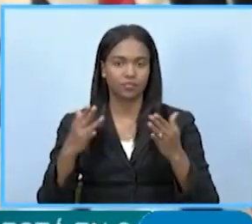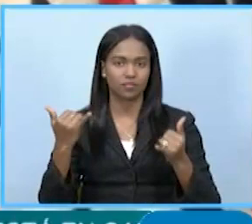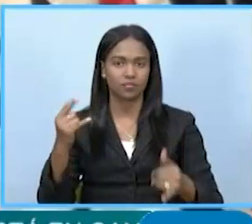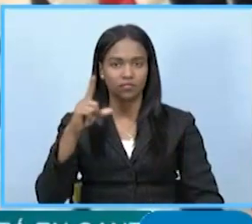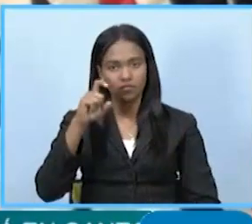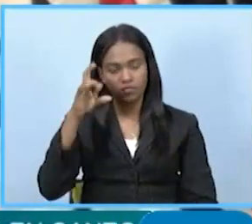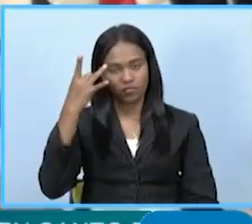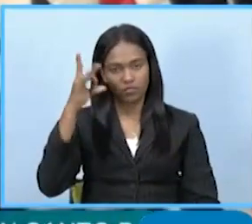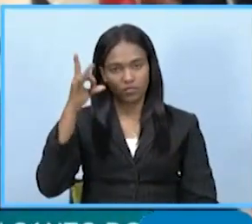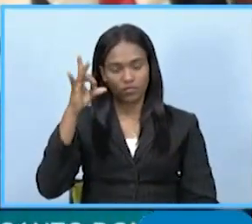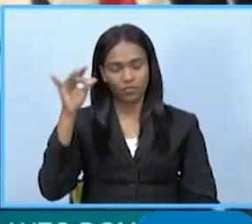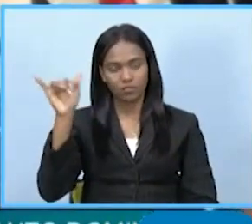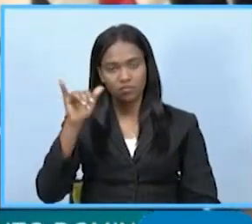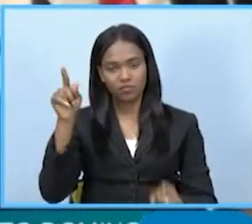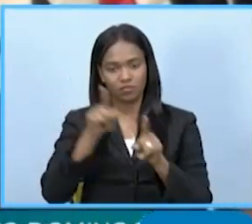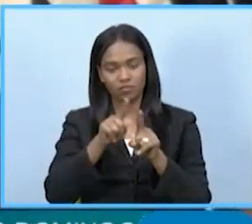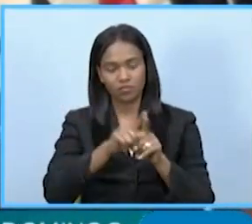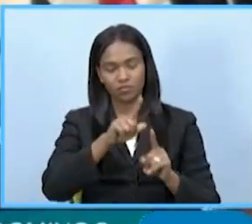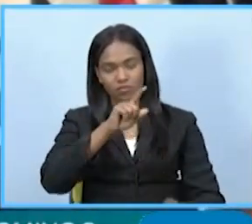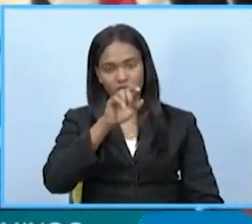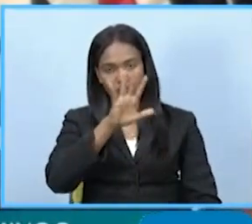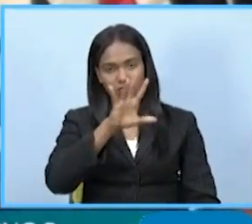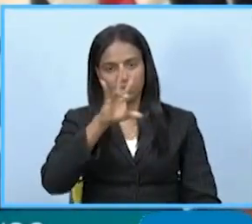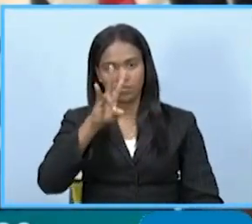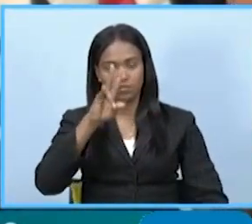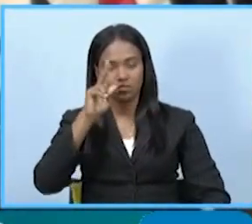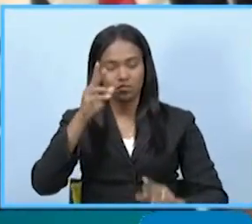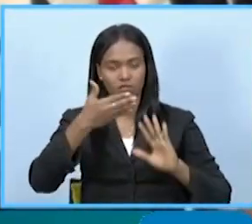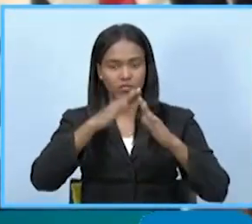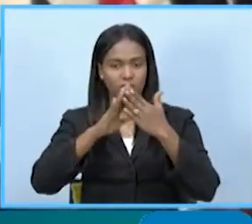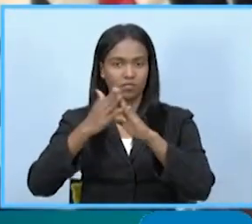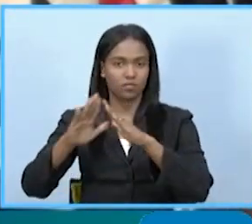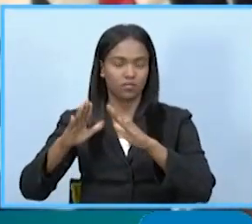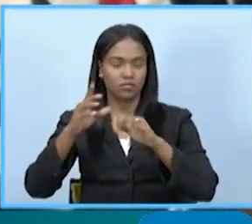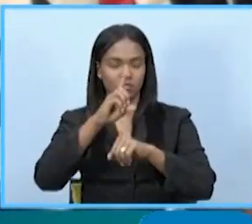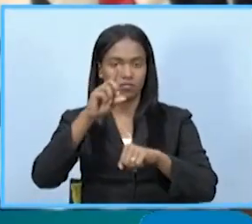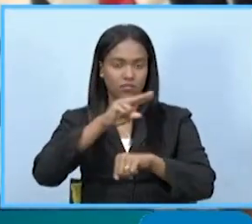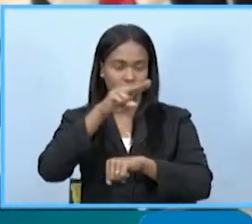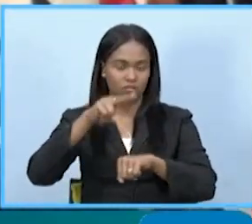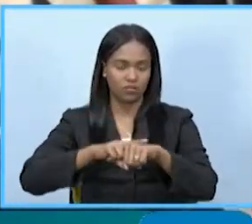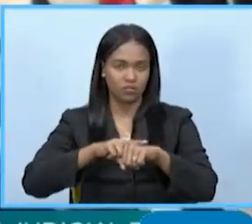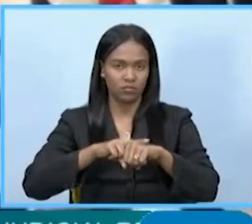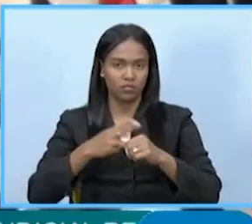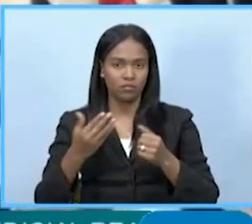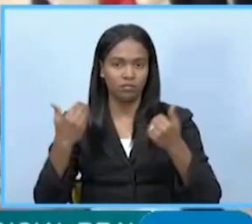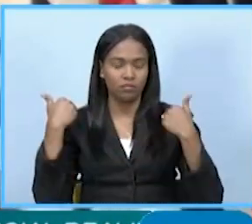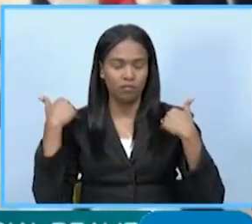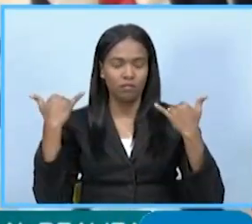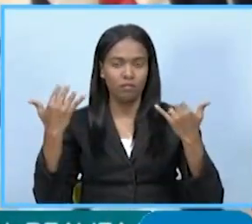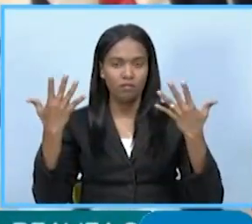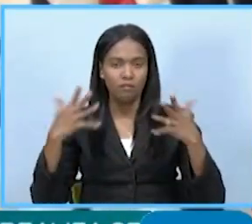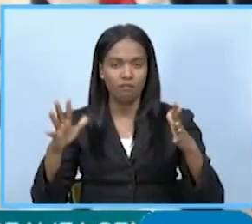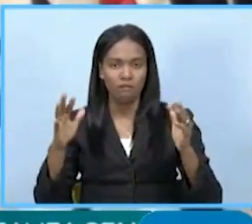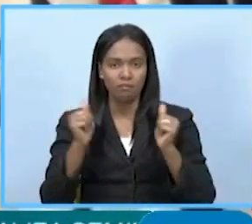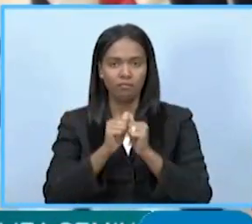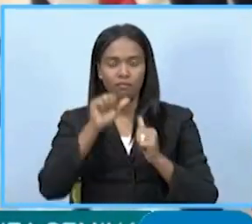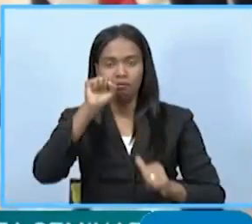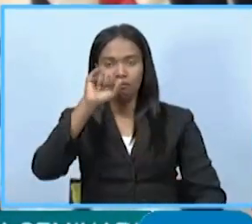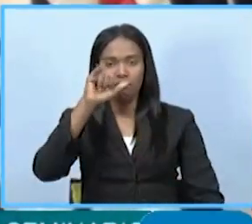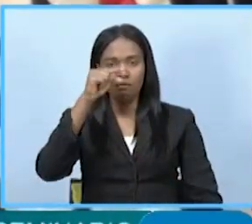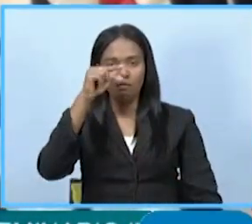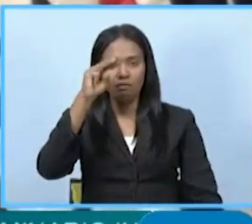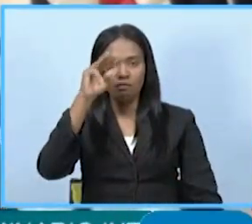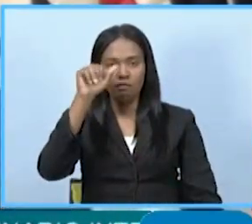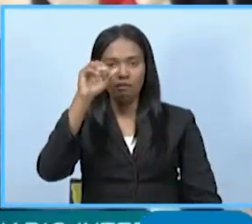118, igual que los 157 municipios y el Distrito Nacional, están en el SISMAP